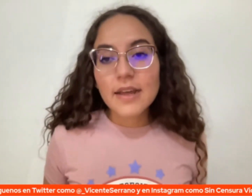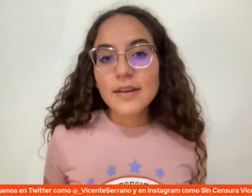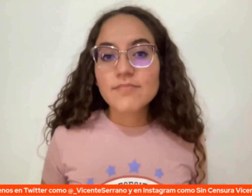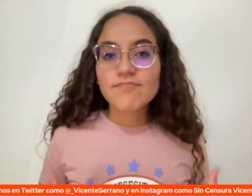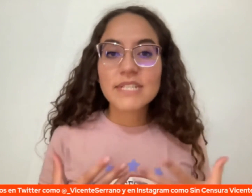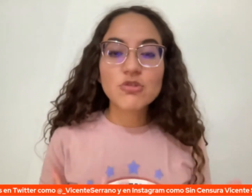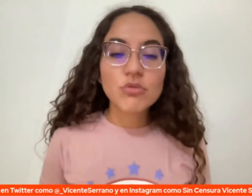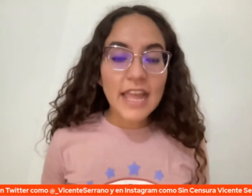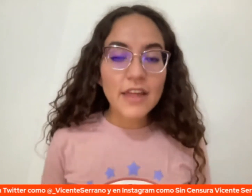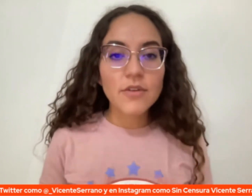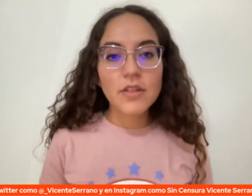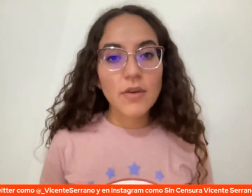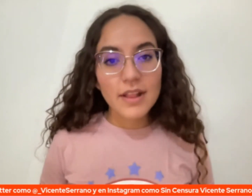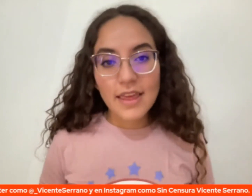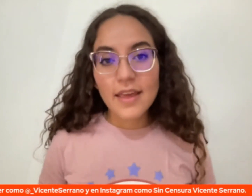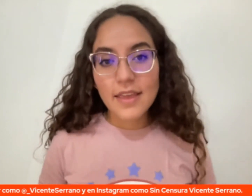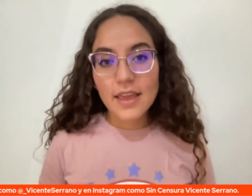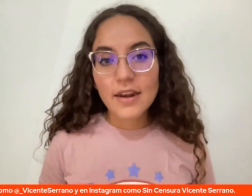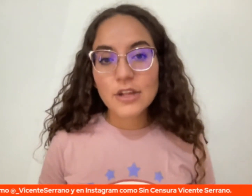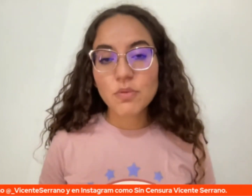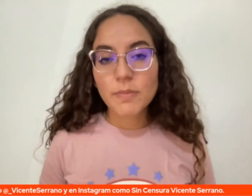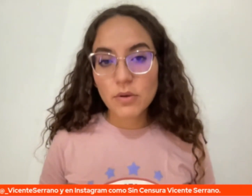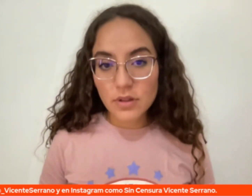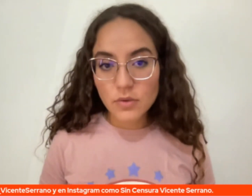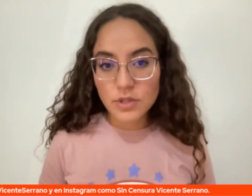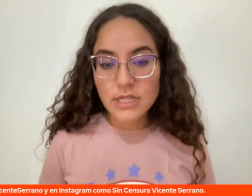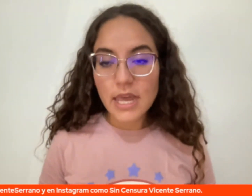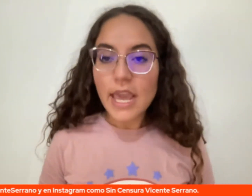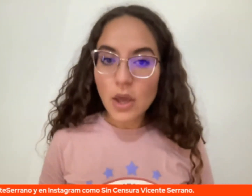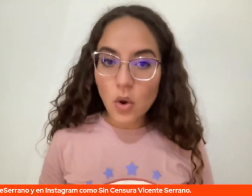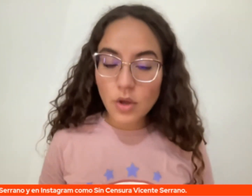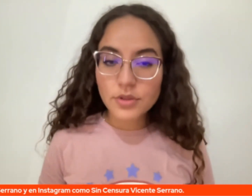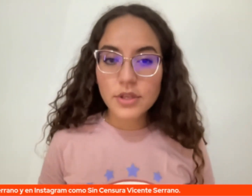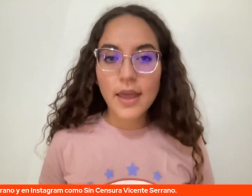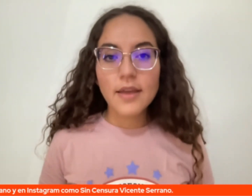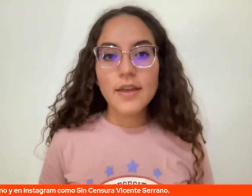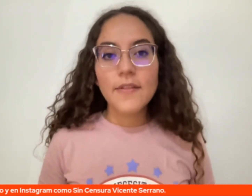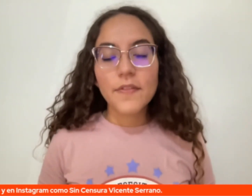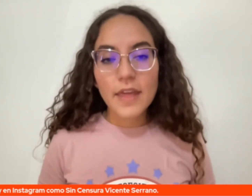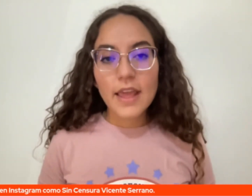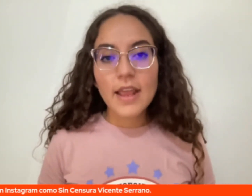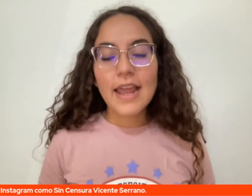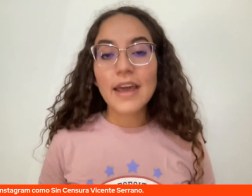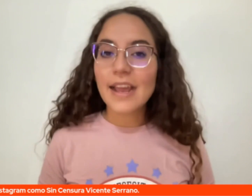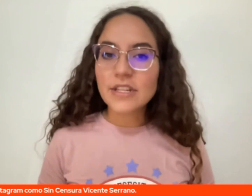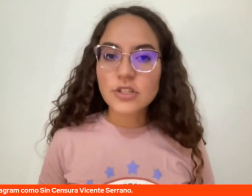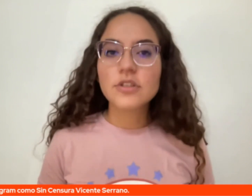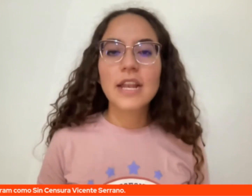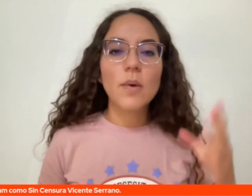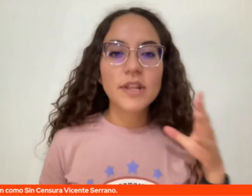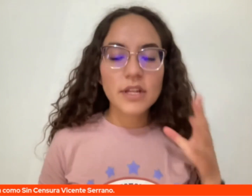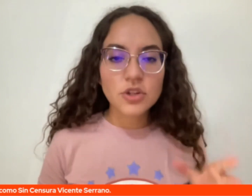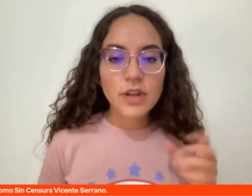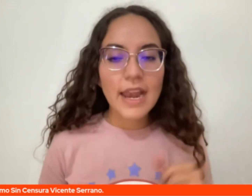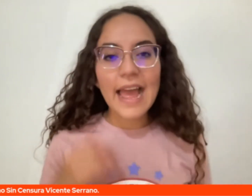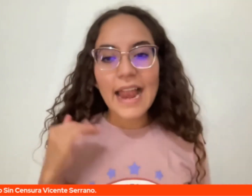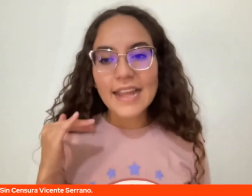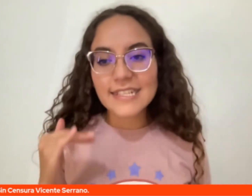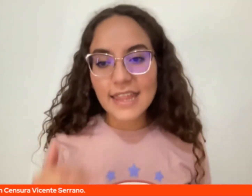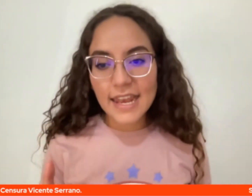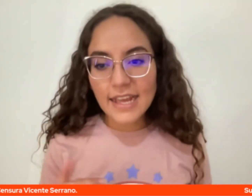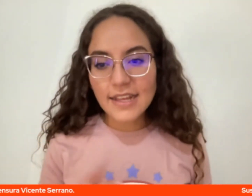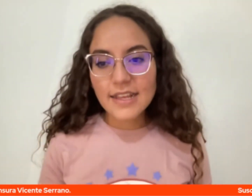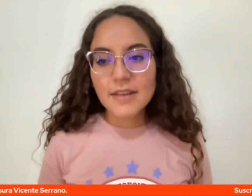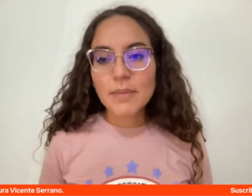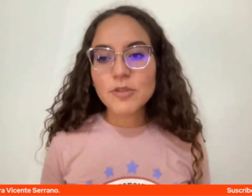este resultado que dio el día de ayer la Suprema Corte de Justicia en contra de la agregación de la Guardia Nacional a